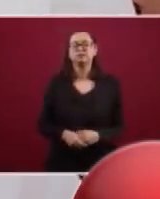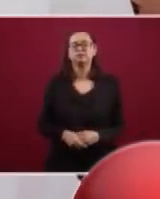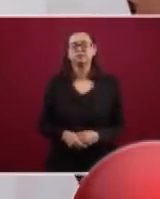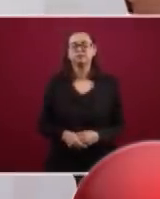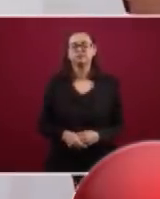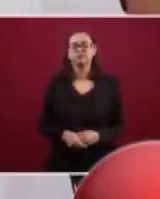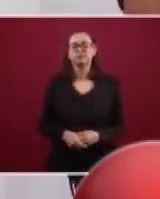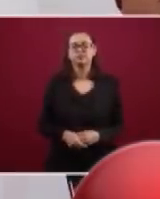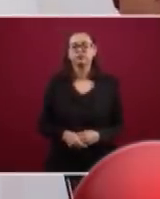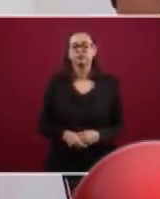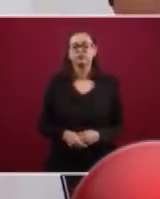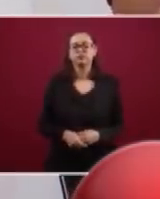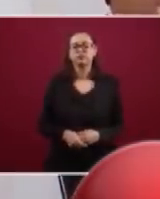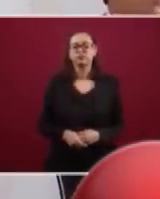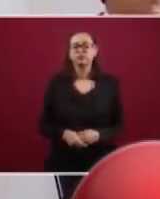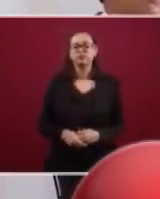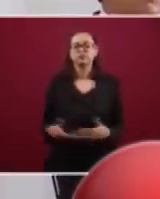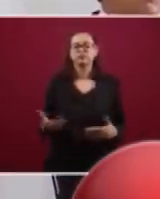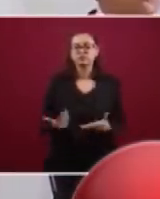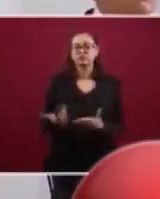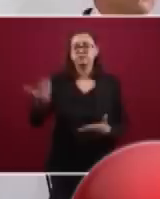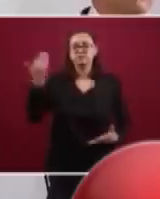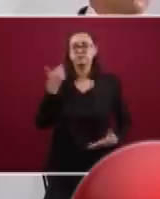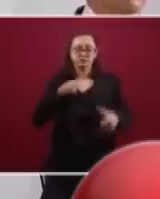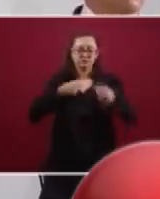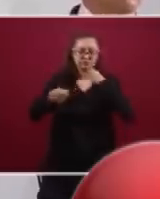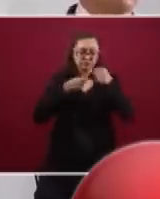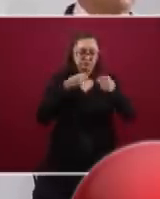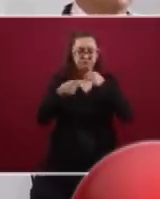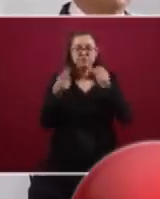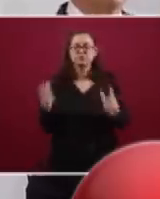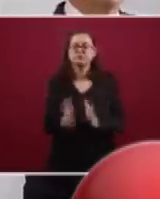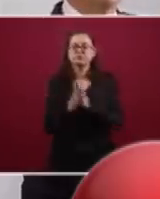todos los medios que participaban